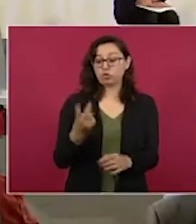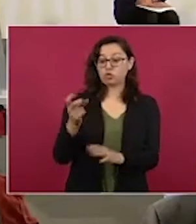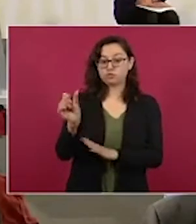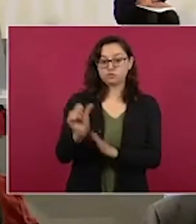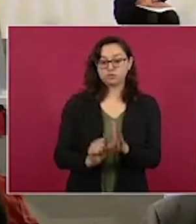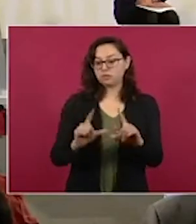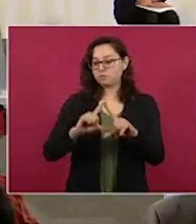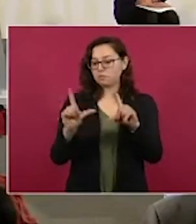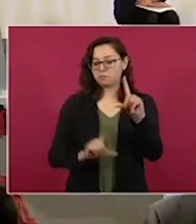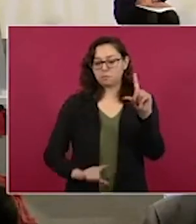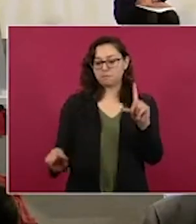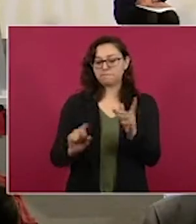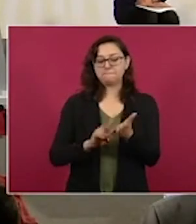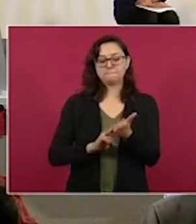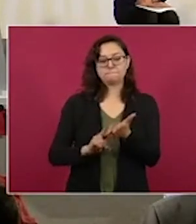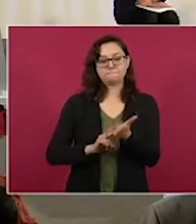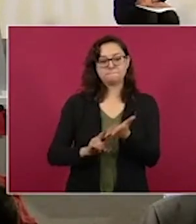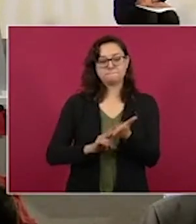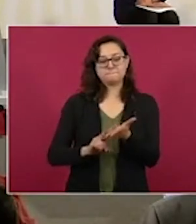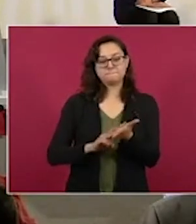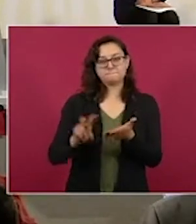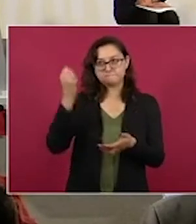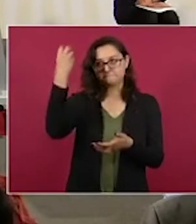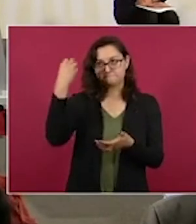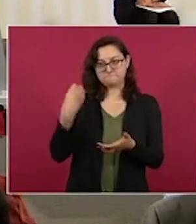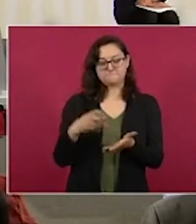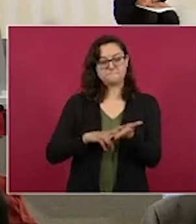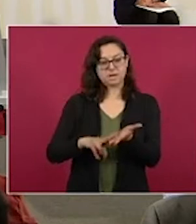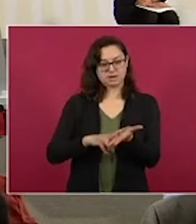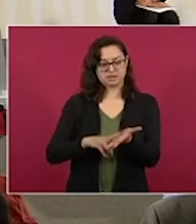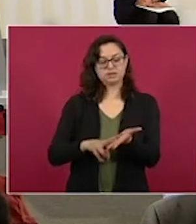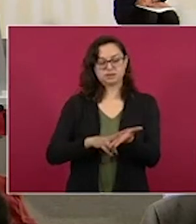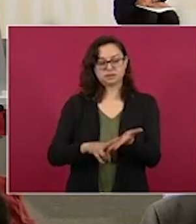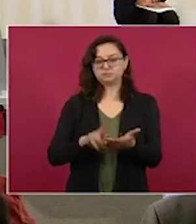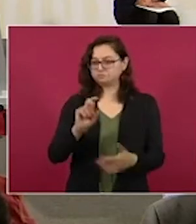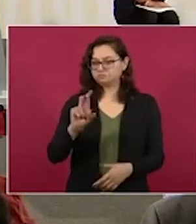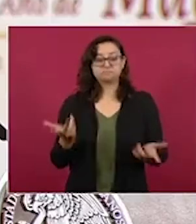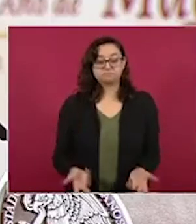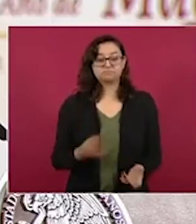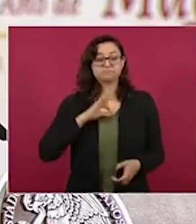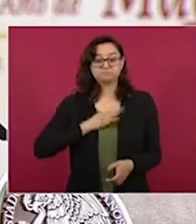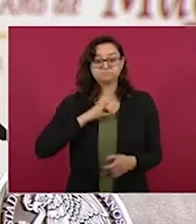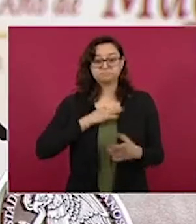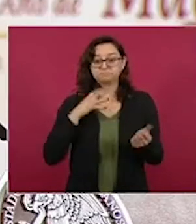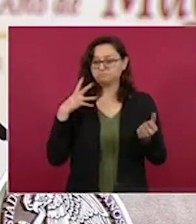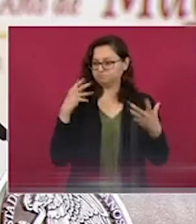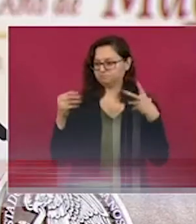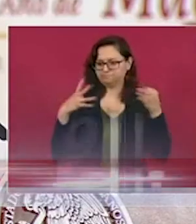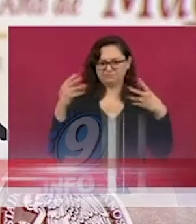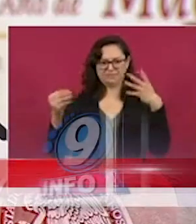248 mil 573 personas mayores de 18 años lo que representa un